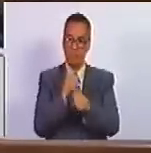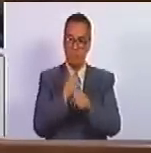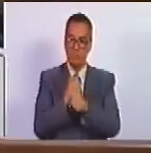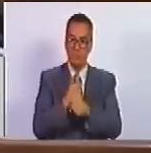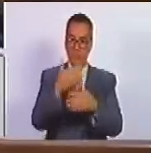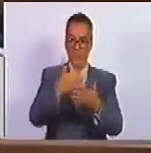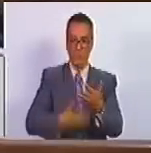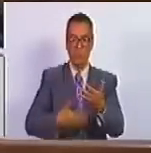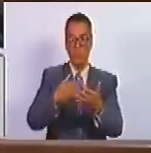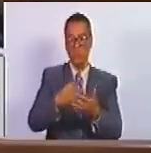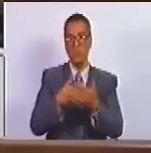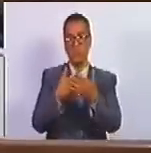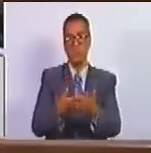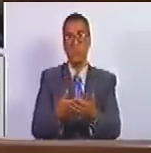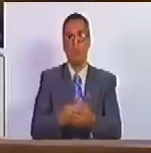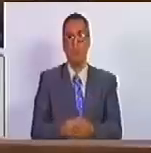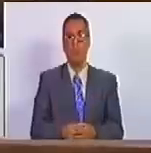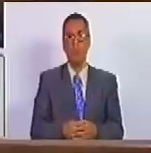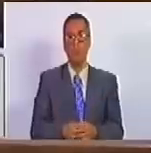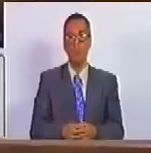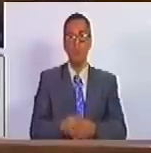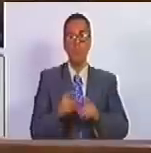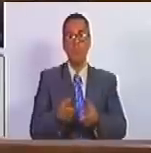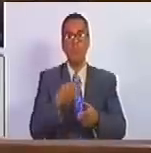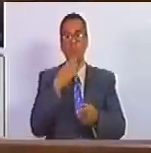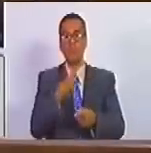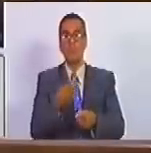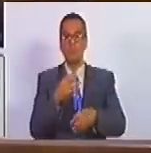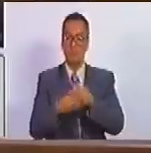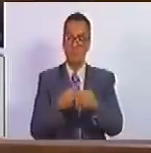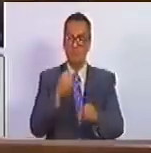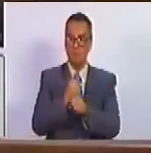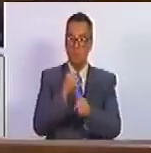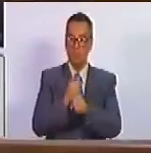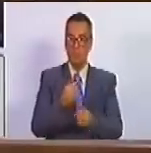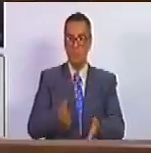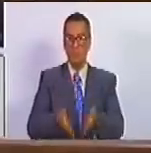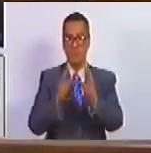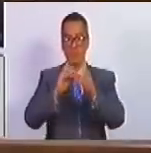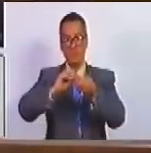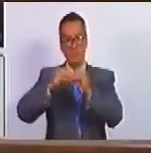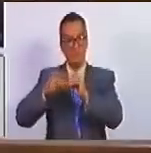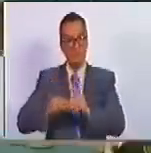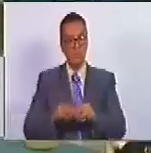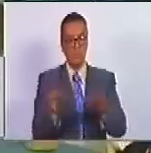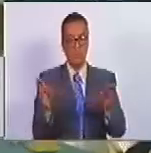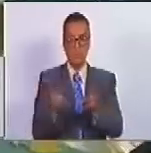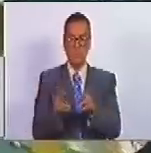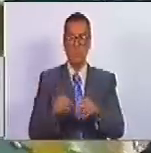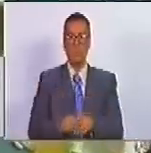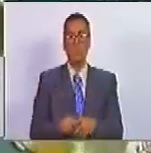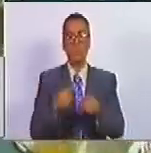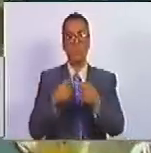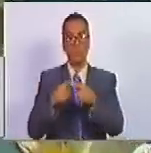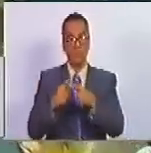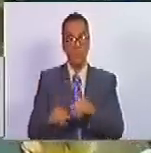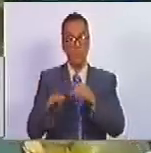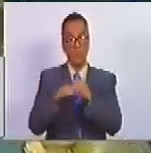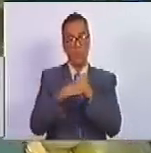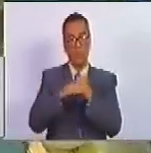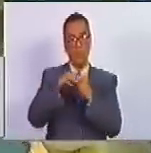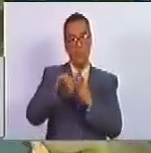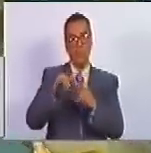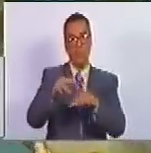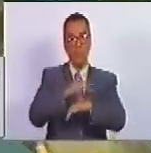constancia ocupacional, permisos para ejecución de proyectos de reparaciones menores, entre otros similares,